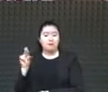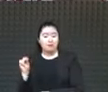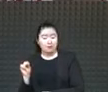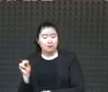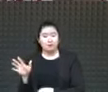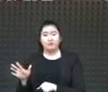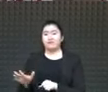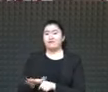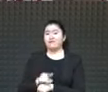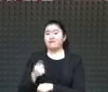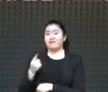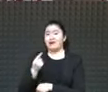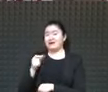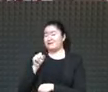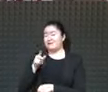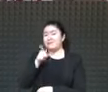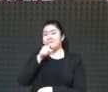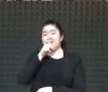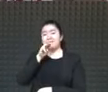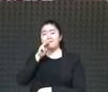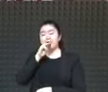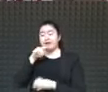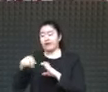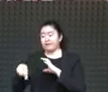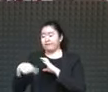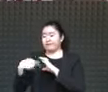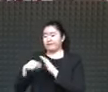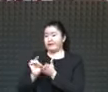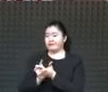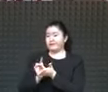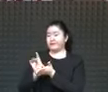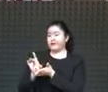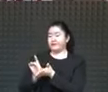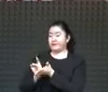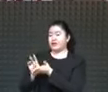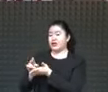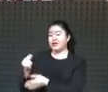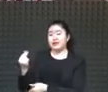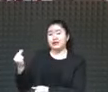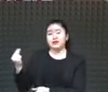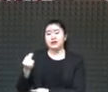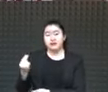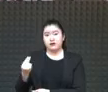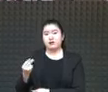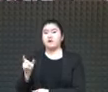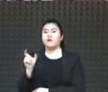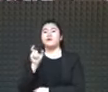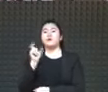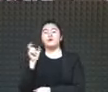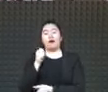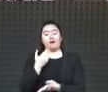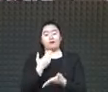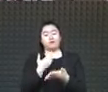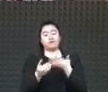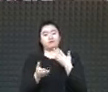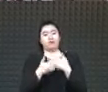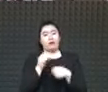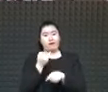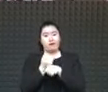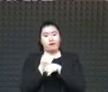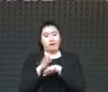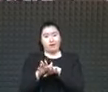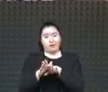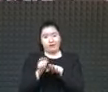llegando también correos a los padres de familia que necesitan hacer o se les va a avisar cuándo hacer la actualización de los datos